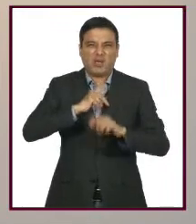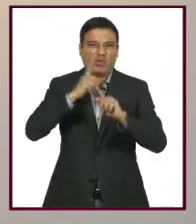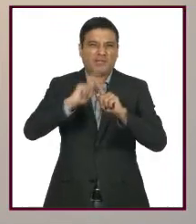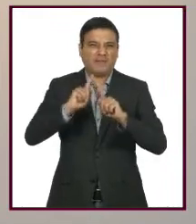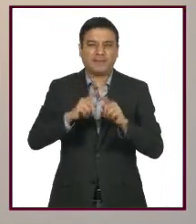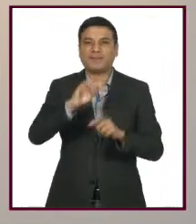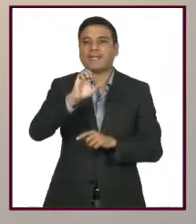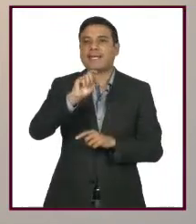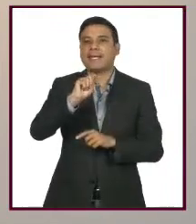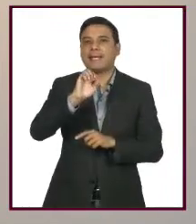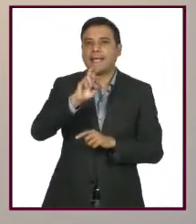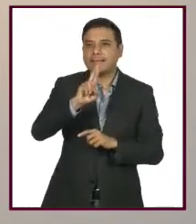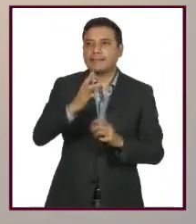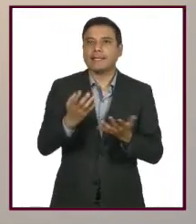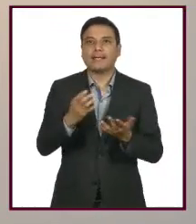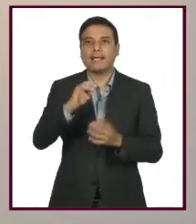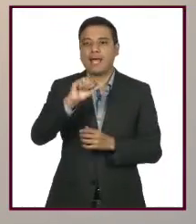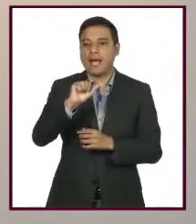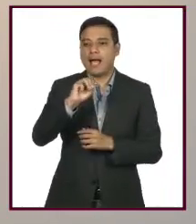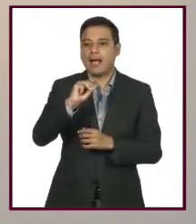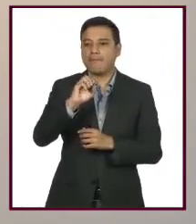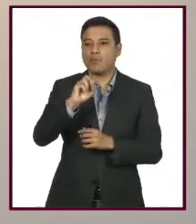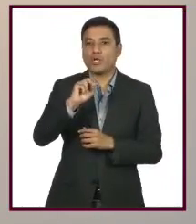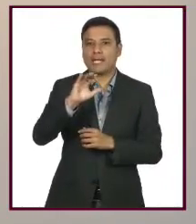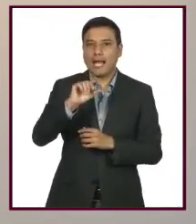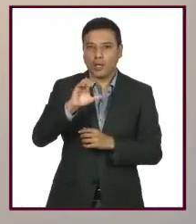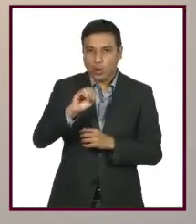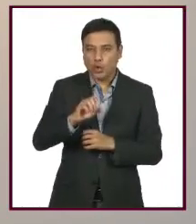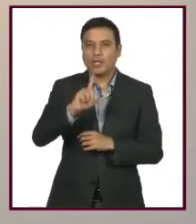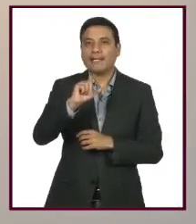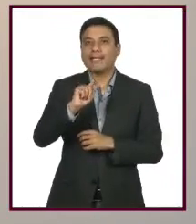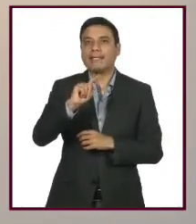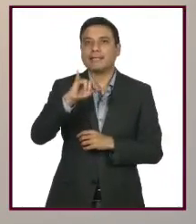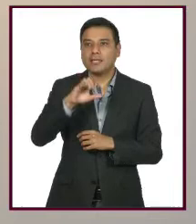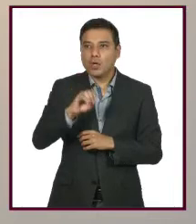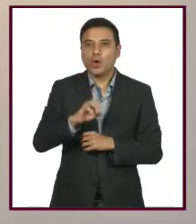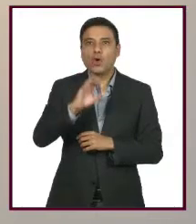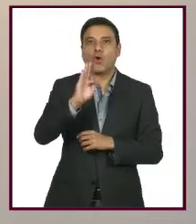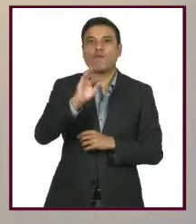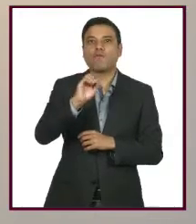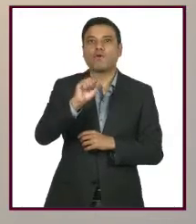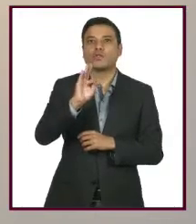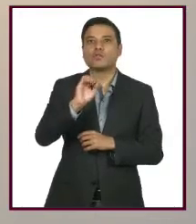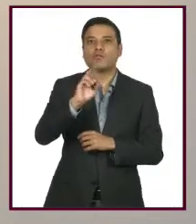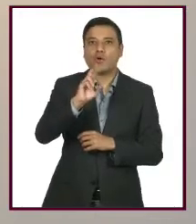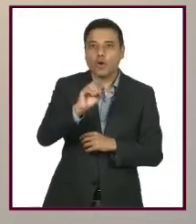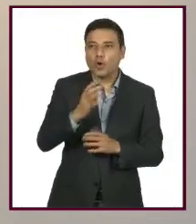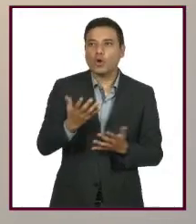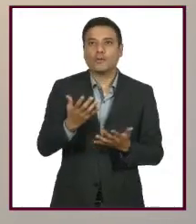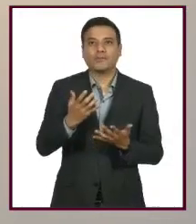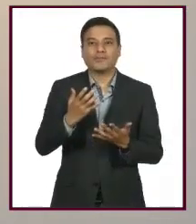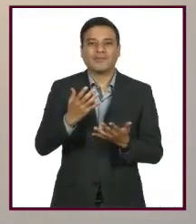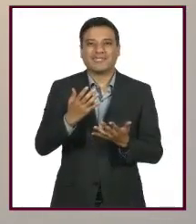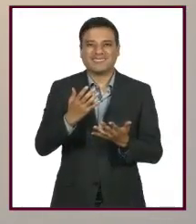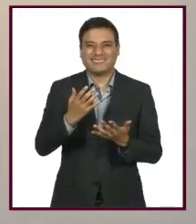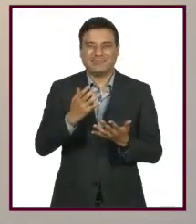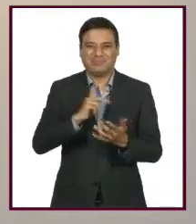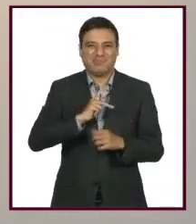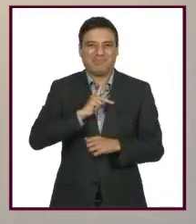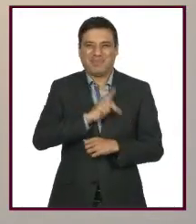el éter, el amoníaco, litio, fósforo, algunos insecticidas, ¿no? Muchas mezclas